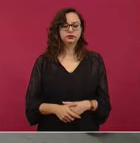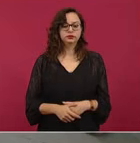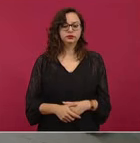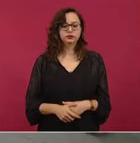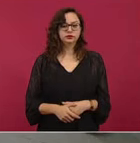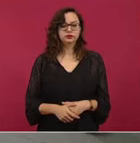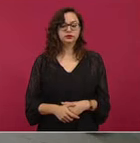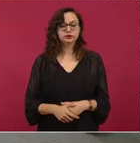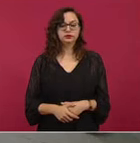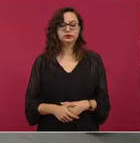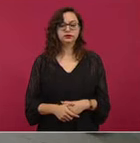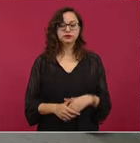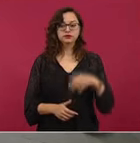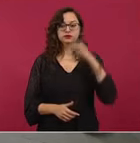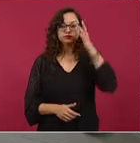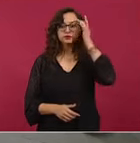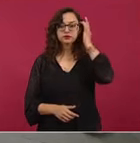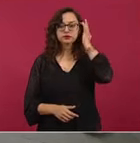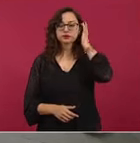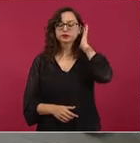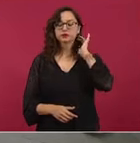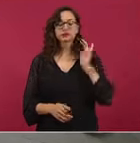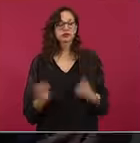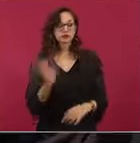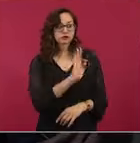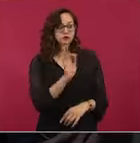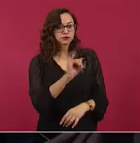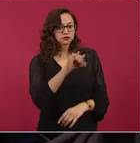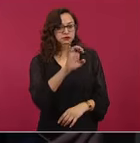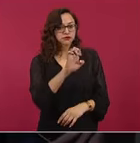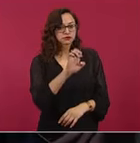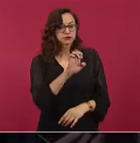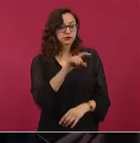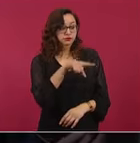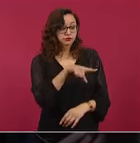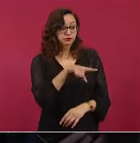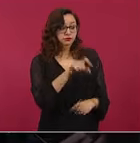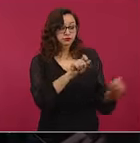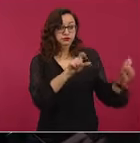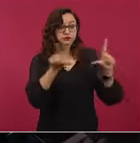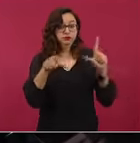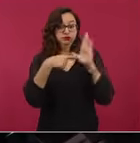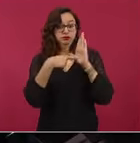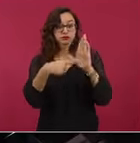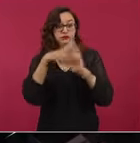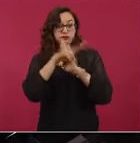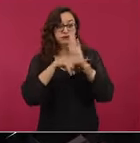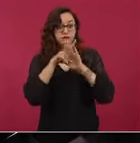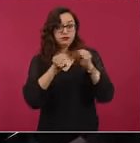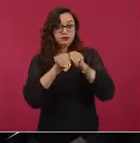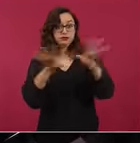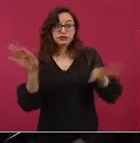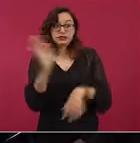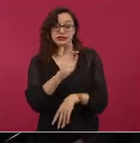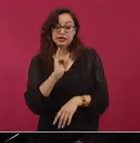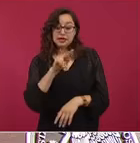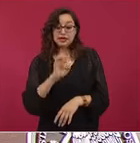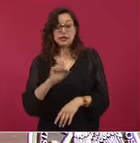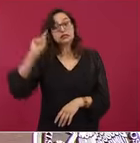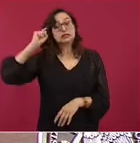la podría tomar como mal el INE, yo creo. Ah, sí, también, es cierto. Mejor no lo ponga.